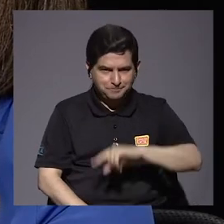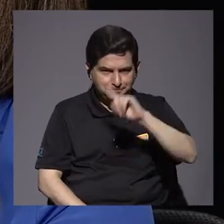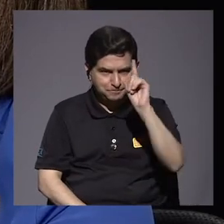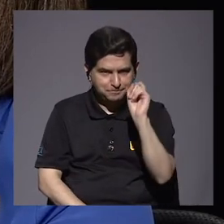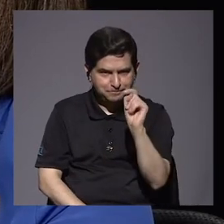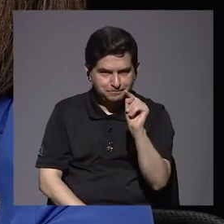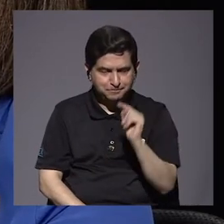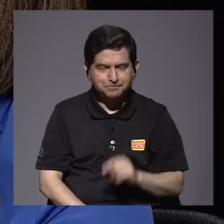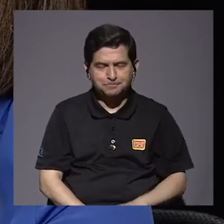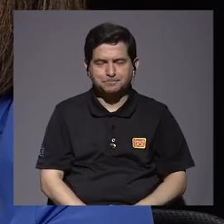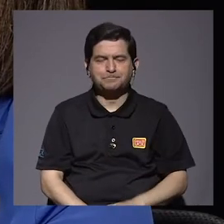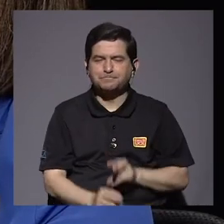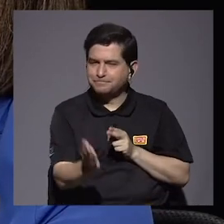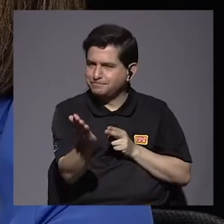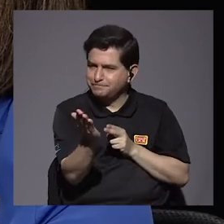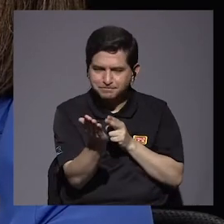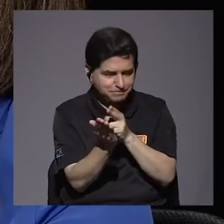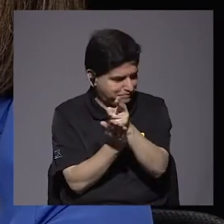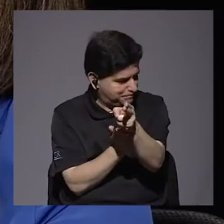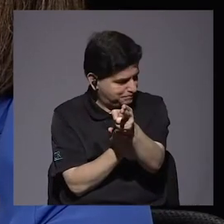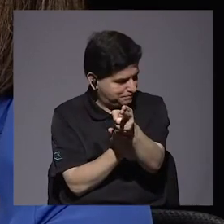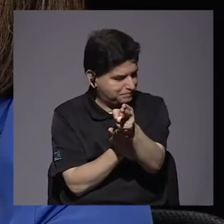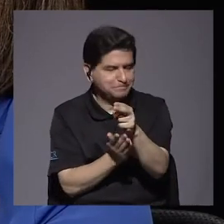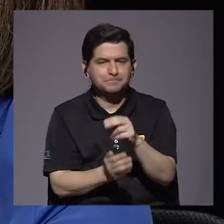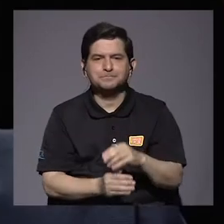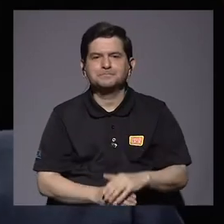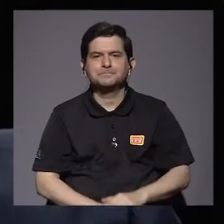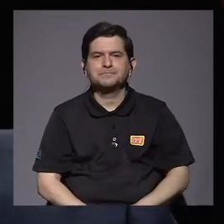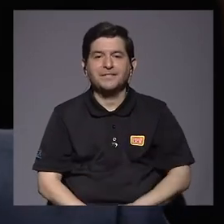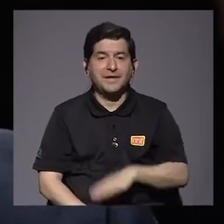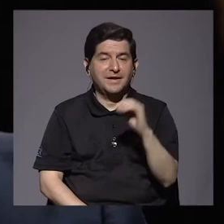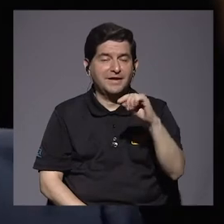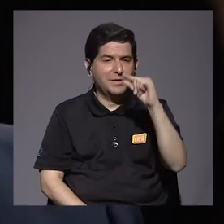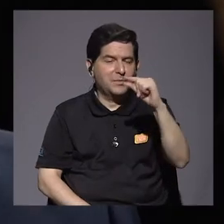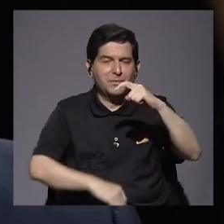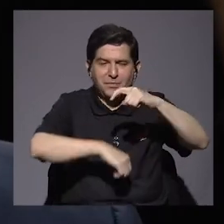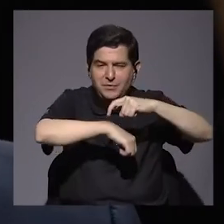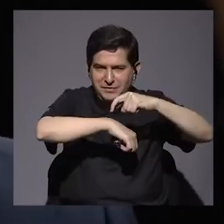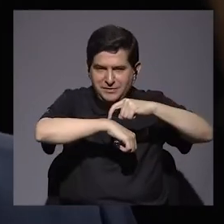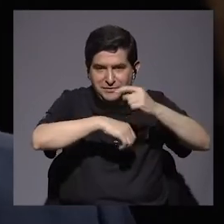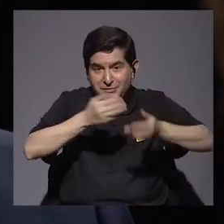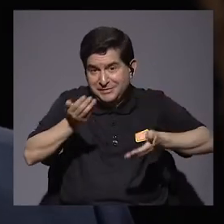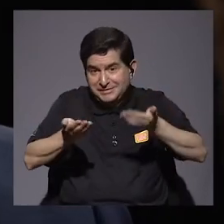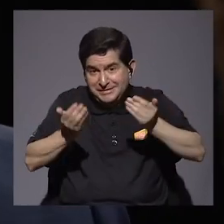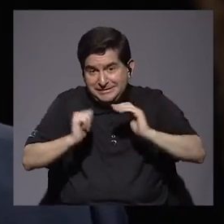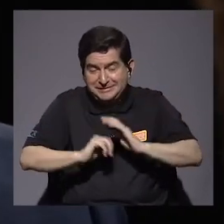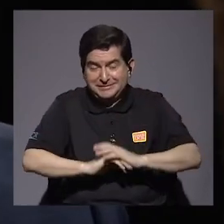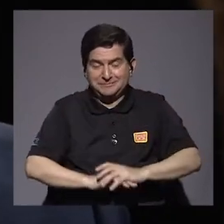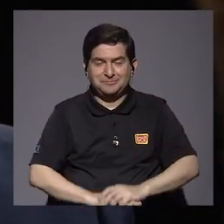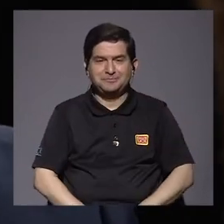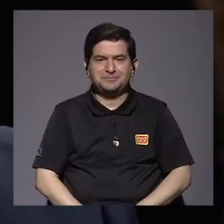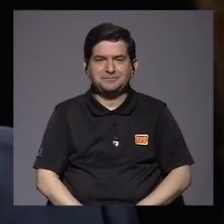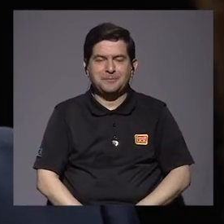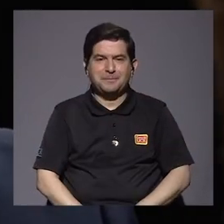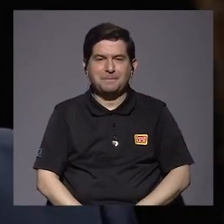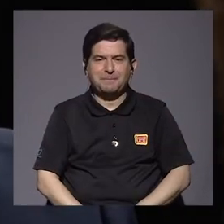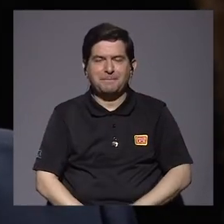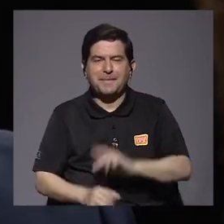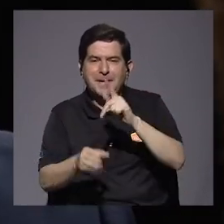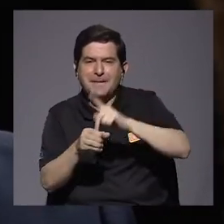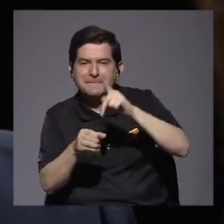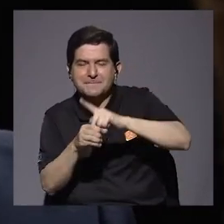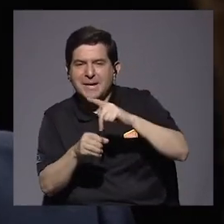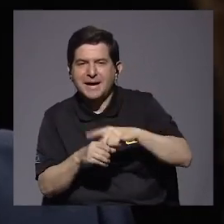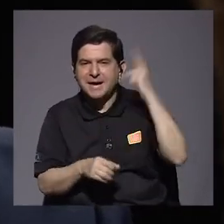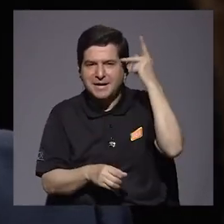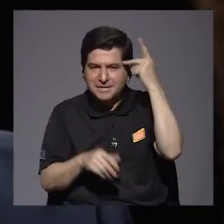quiero una pregunta franca y muy corta en este sentido. La militancia política